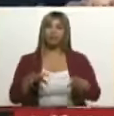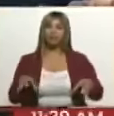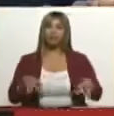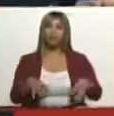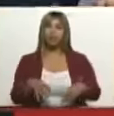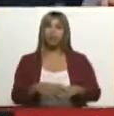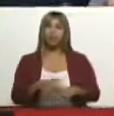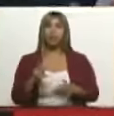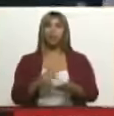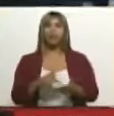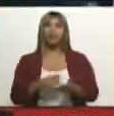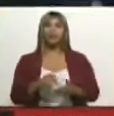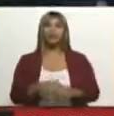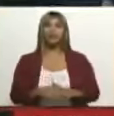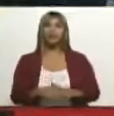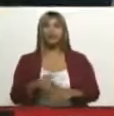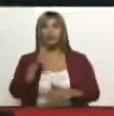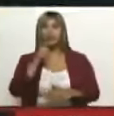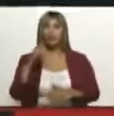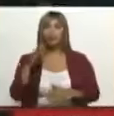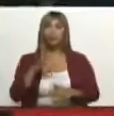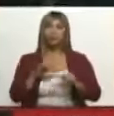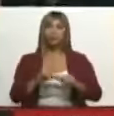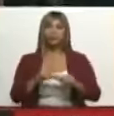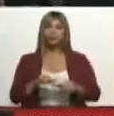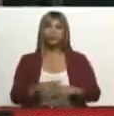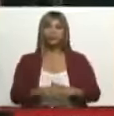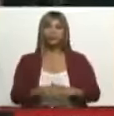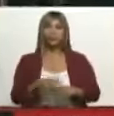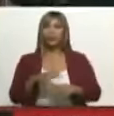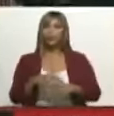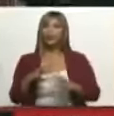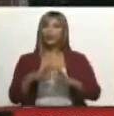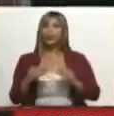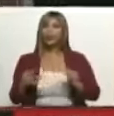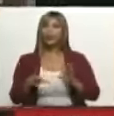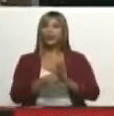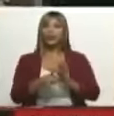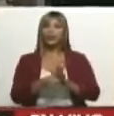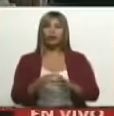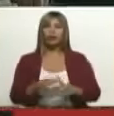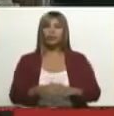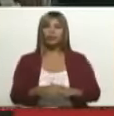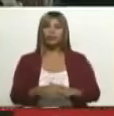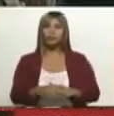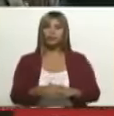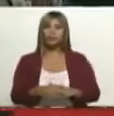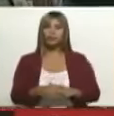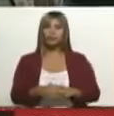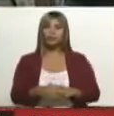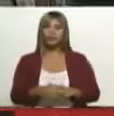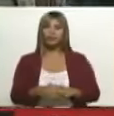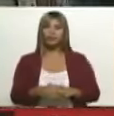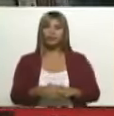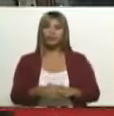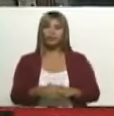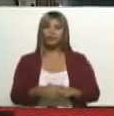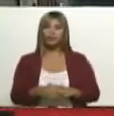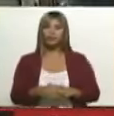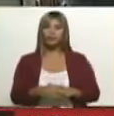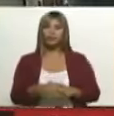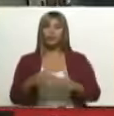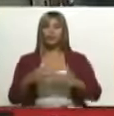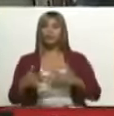donde hay participación del pueblo mismo, porque todas las leyes que recientemente, se